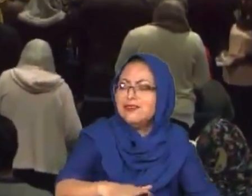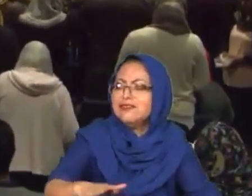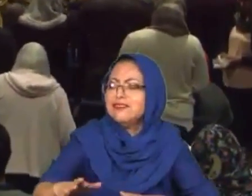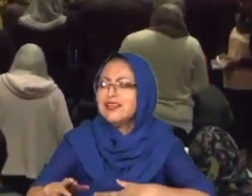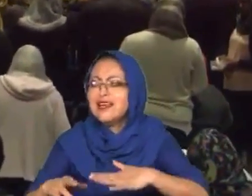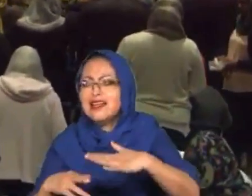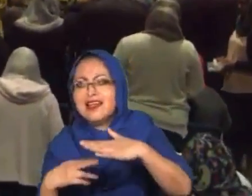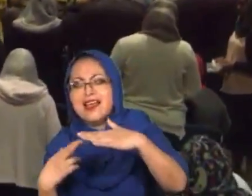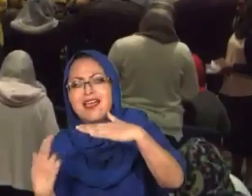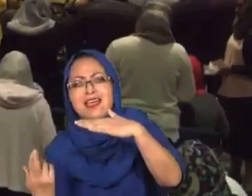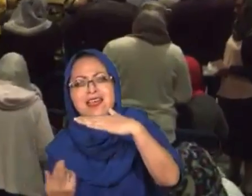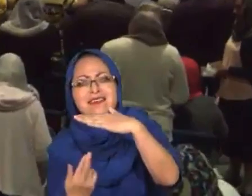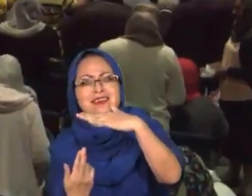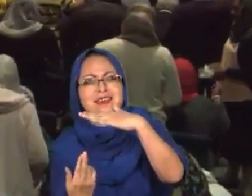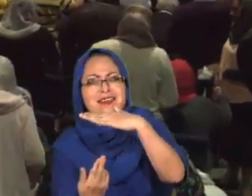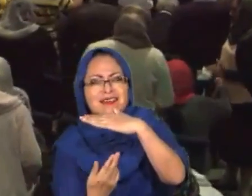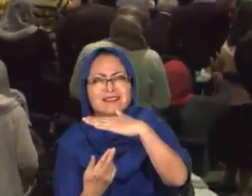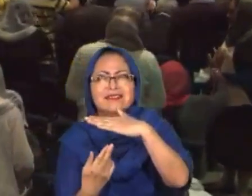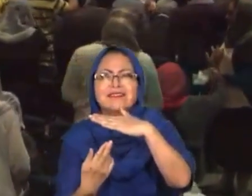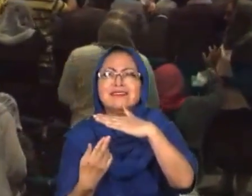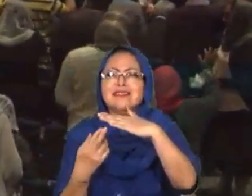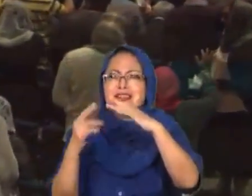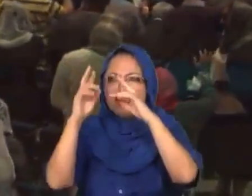A ti sea el honor,